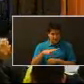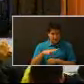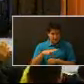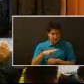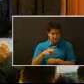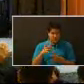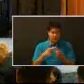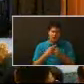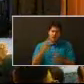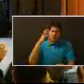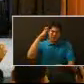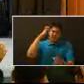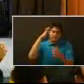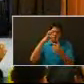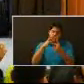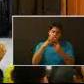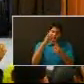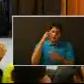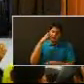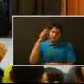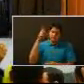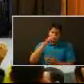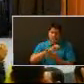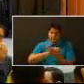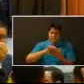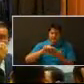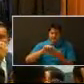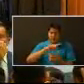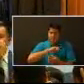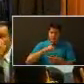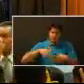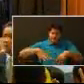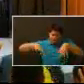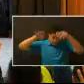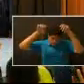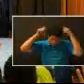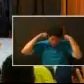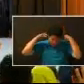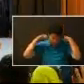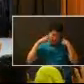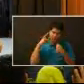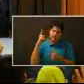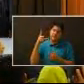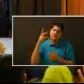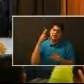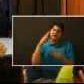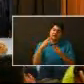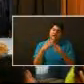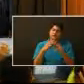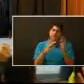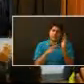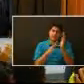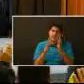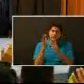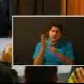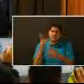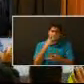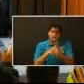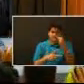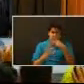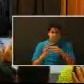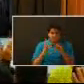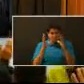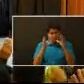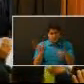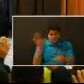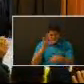con el propósito, Padre Santo, de ser cubiertos, Señor. En el nombre de Jesús, venimos poniendo